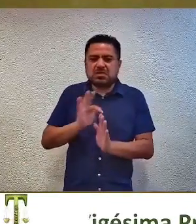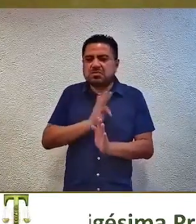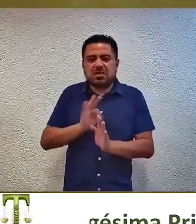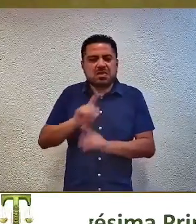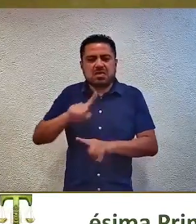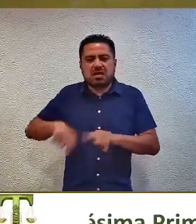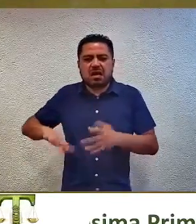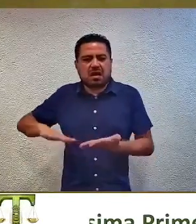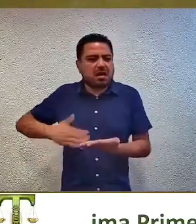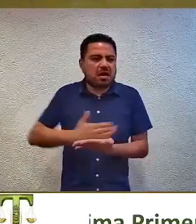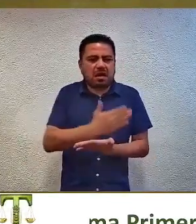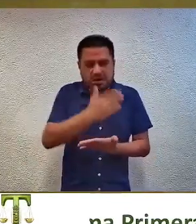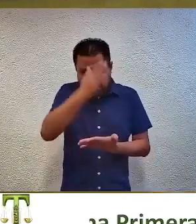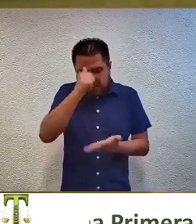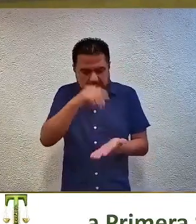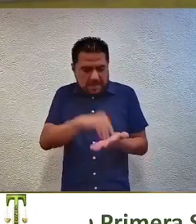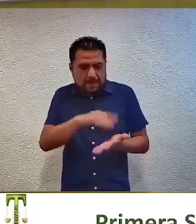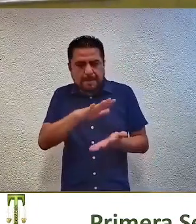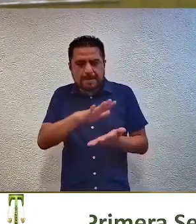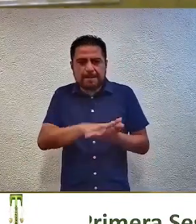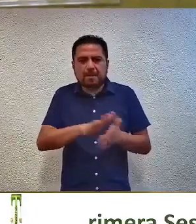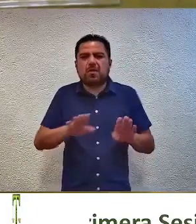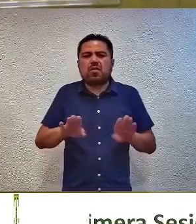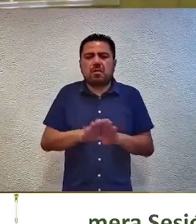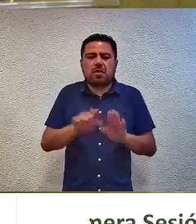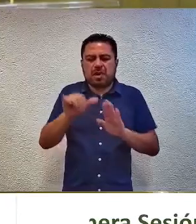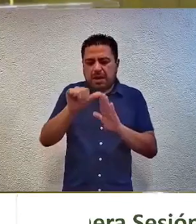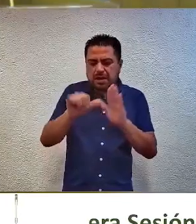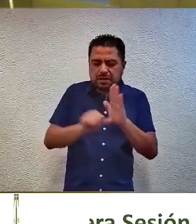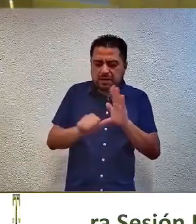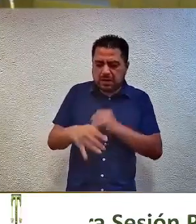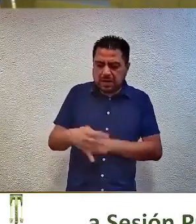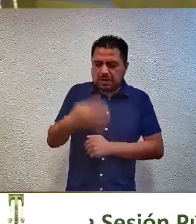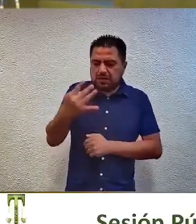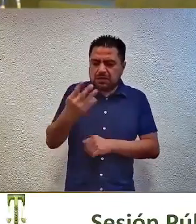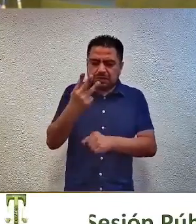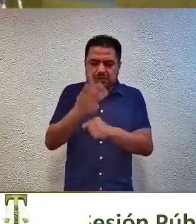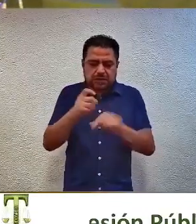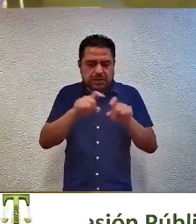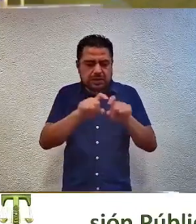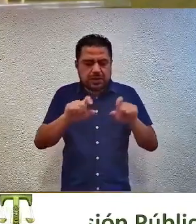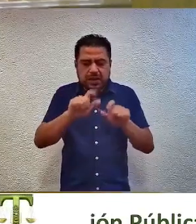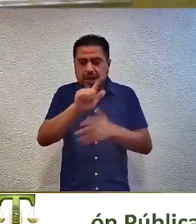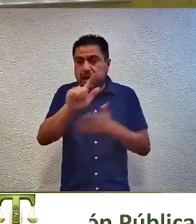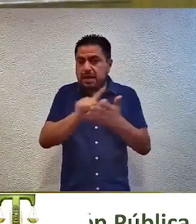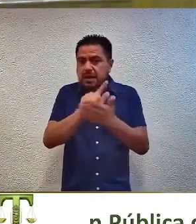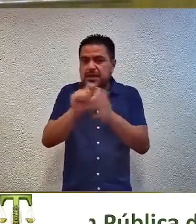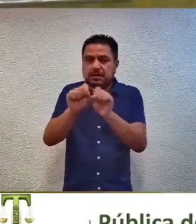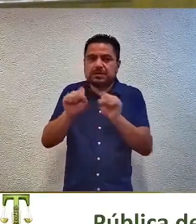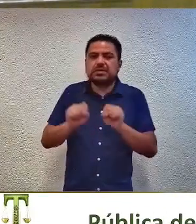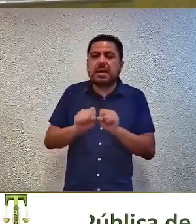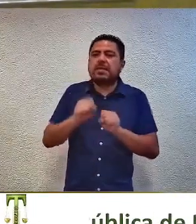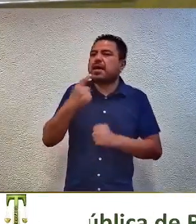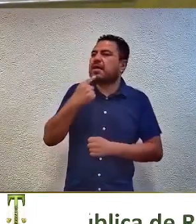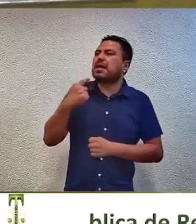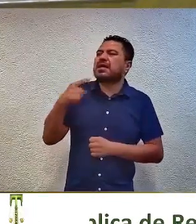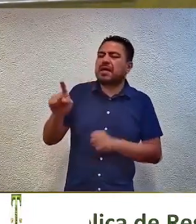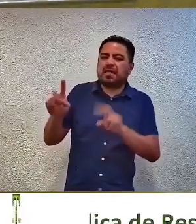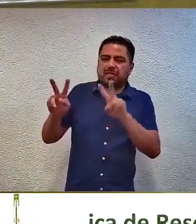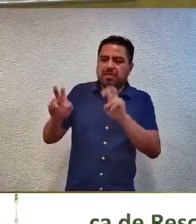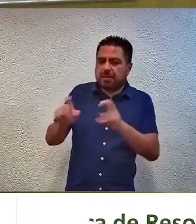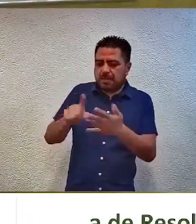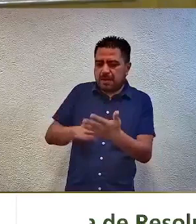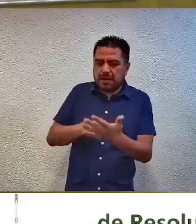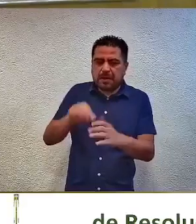improcedencia acorde a lo preceptuado por el artículo 14, fracción tercera de la Ley del Sistema de Medios de Impugnación en materia electoral del Estado de